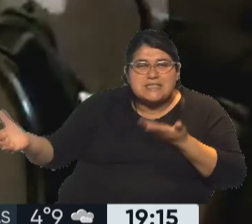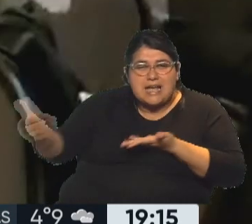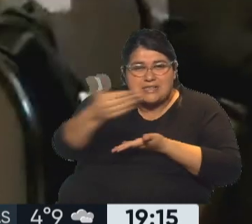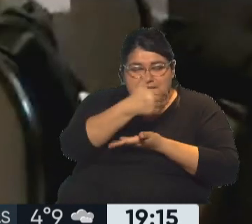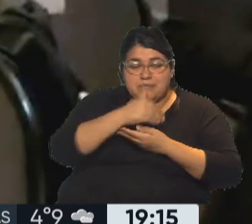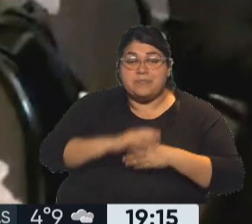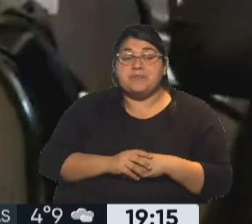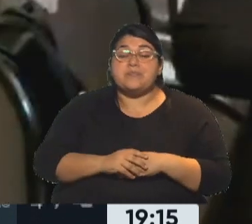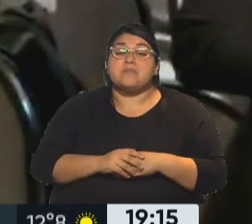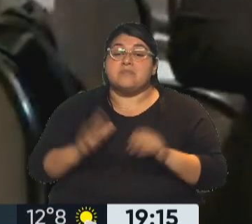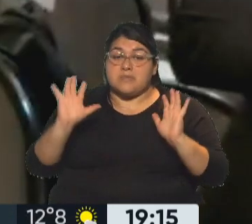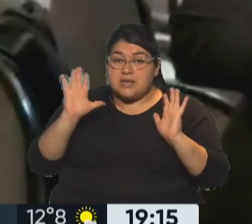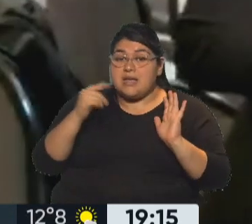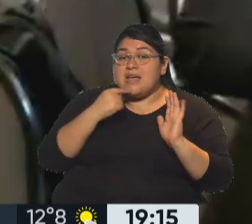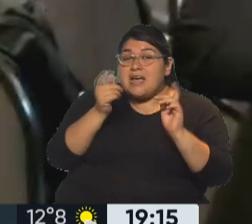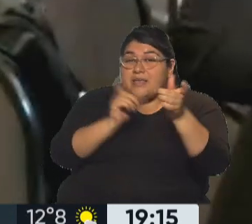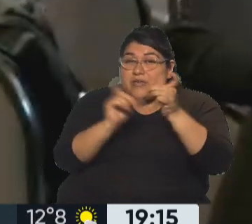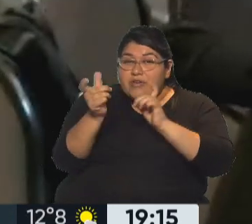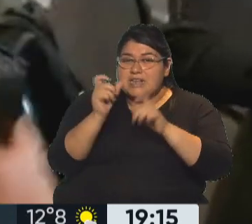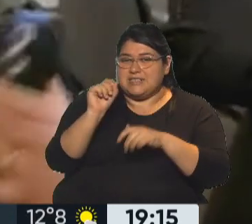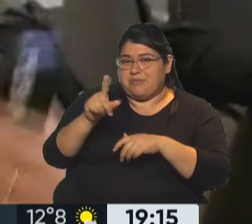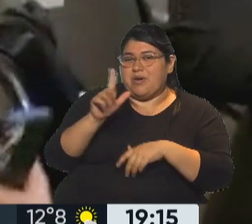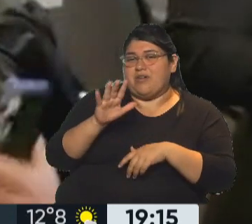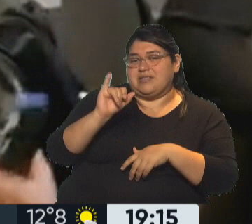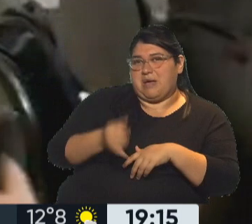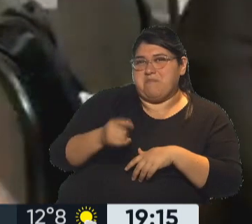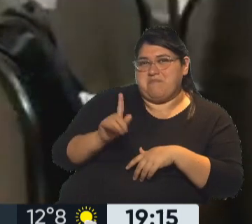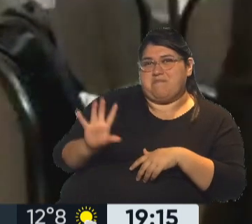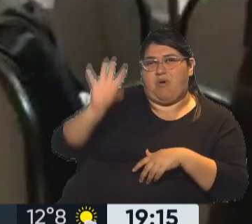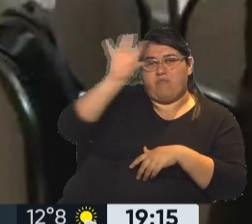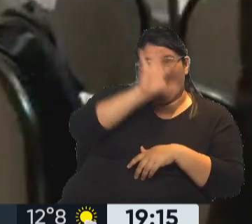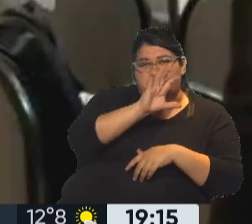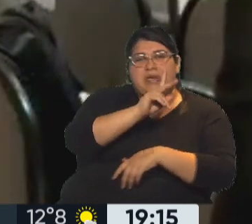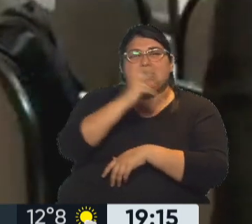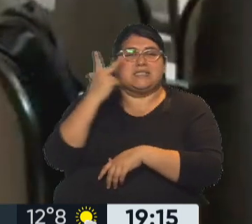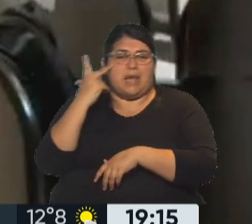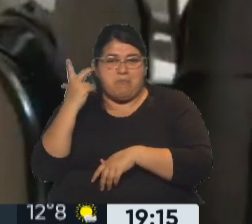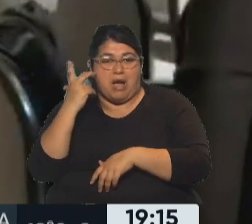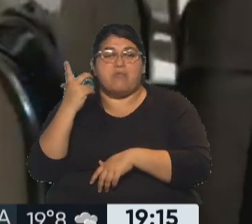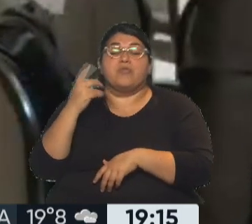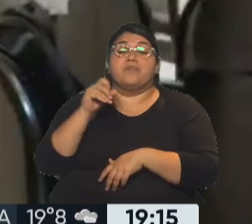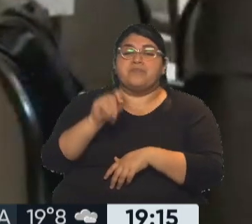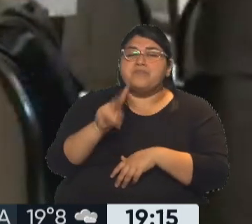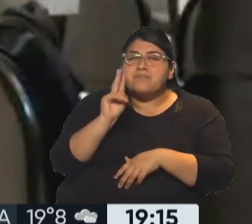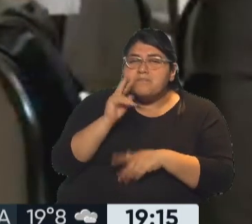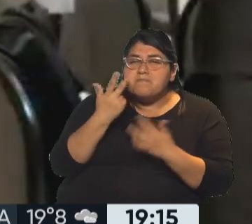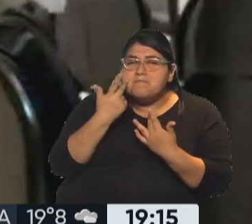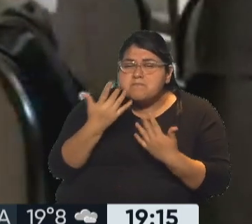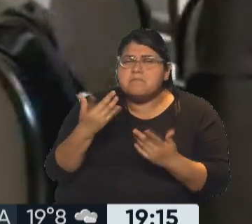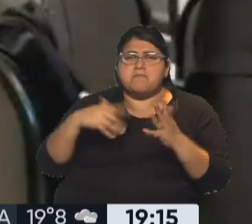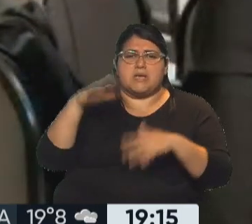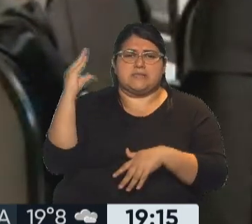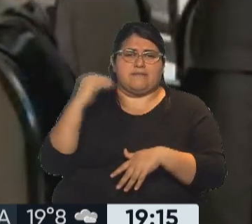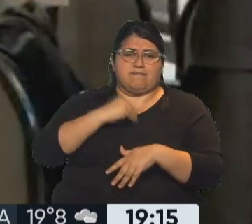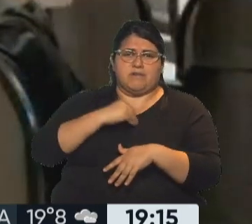escenario muy desierto recorriendo el espacio de San Pablo Donde evolucionario ha obtenido la victoria aquí encontramos un fanatismo muy